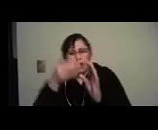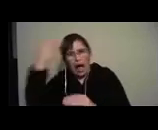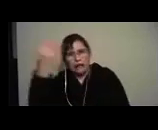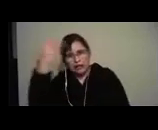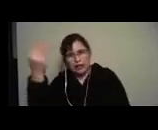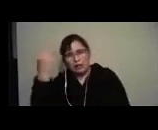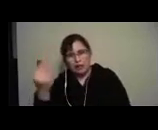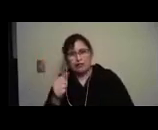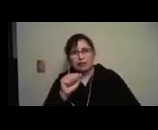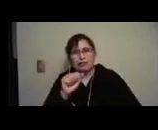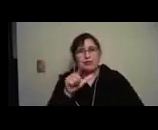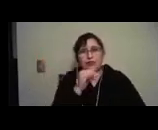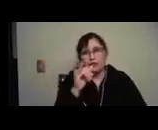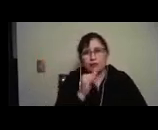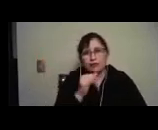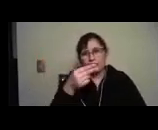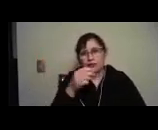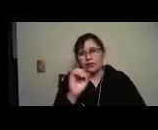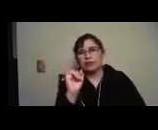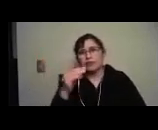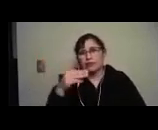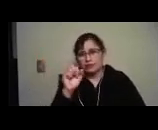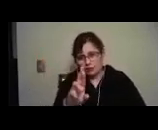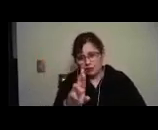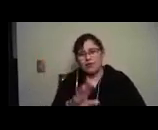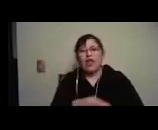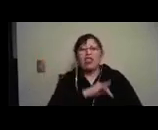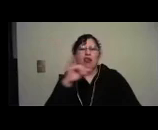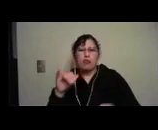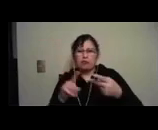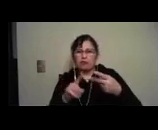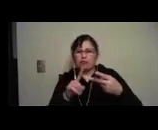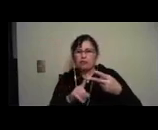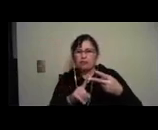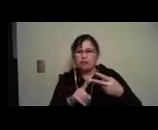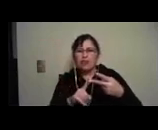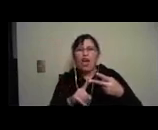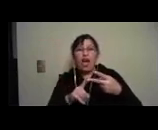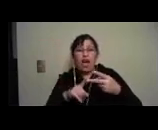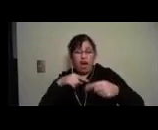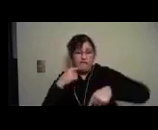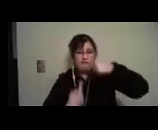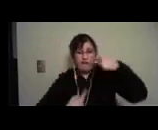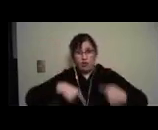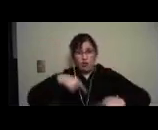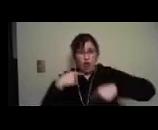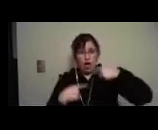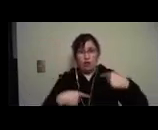Y en términos de prevalencia, después le seguiría la demencia de tipo vasculares, ¿ya? Eso es por lo